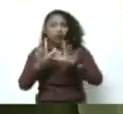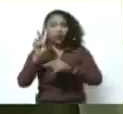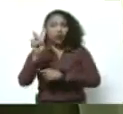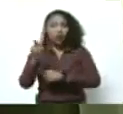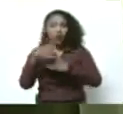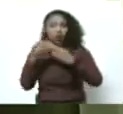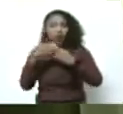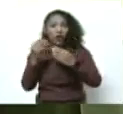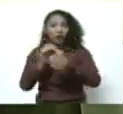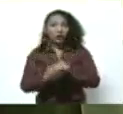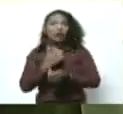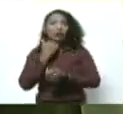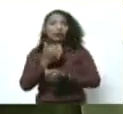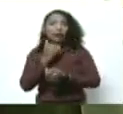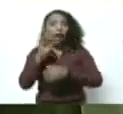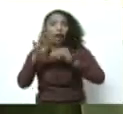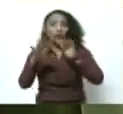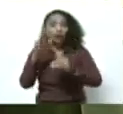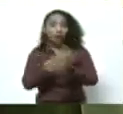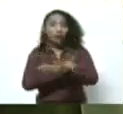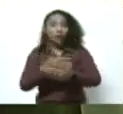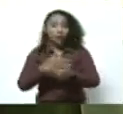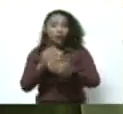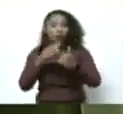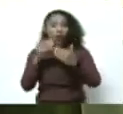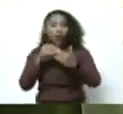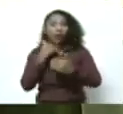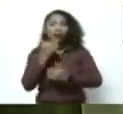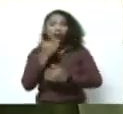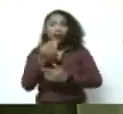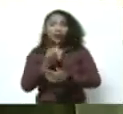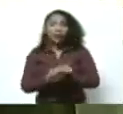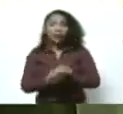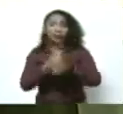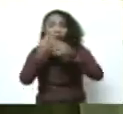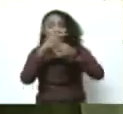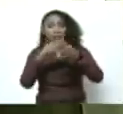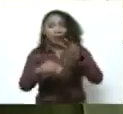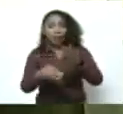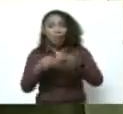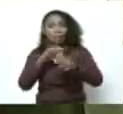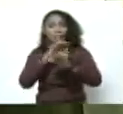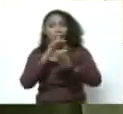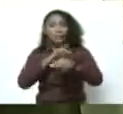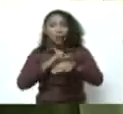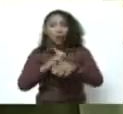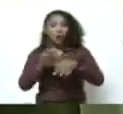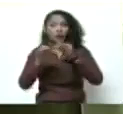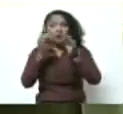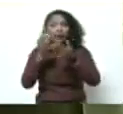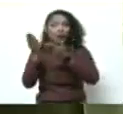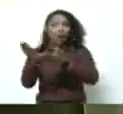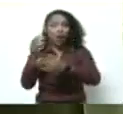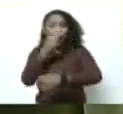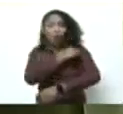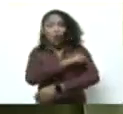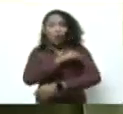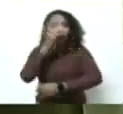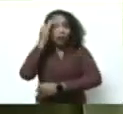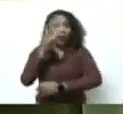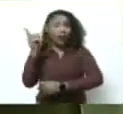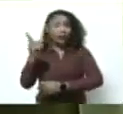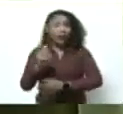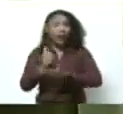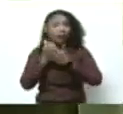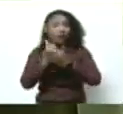$13,932,482, es decir, casi $14 millones de insumos médicos entregados a nuestros hospitales militares que le sirven